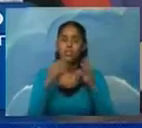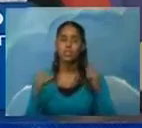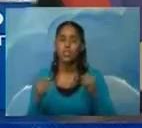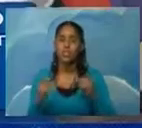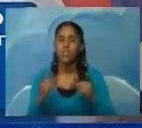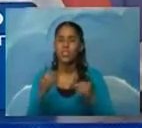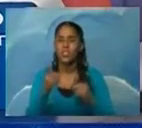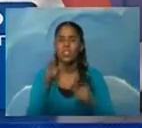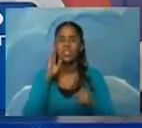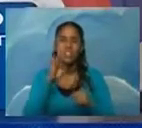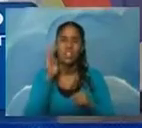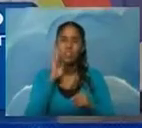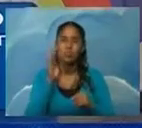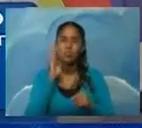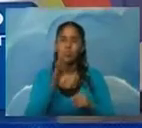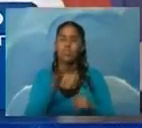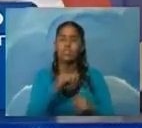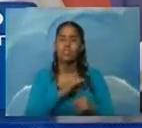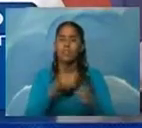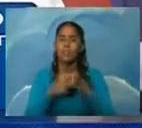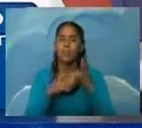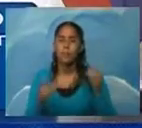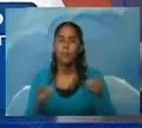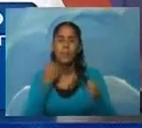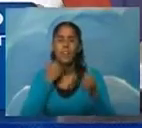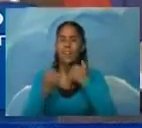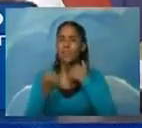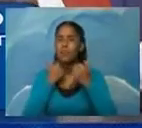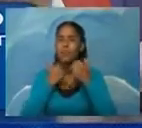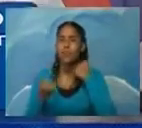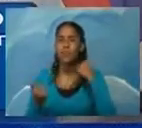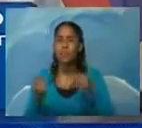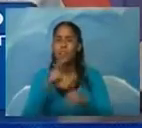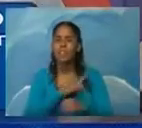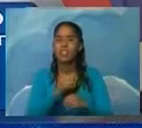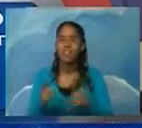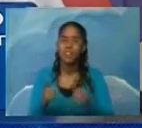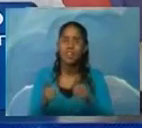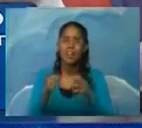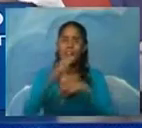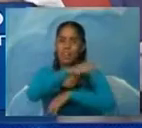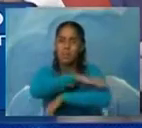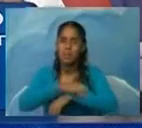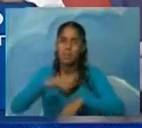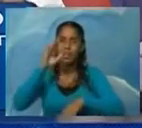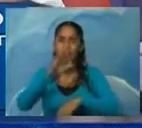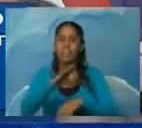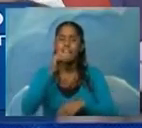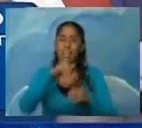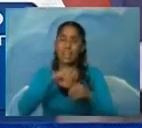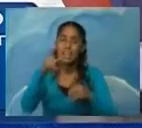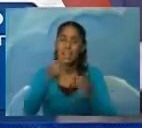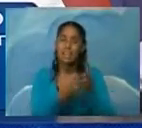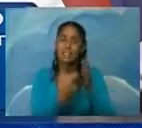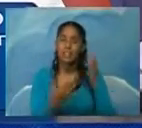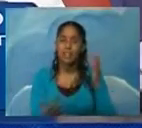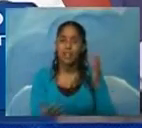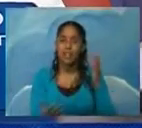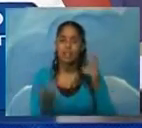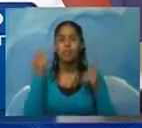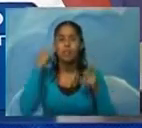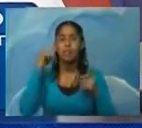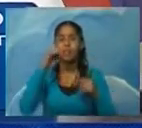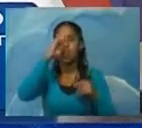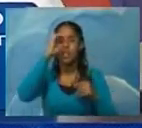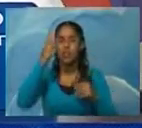las inmundicias, todas las enfermedades del animal están en la sangre. Por eso es que